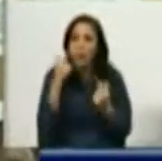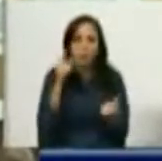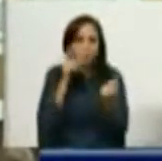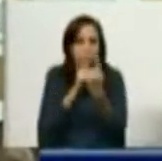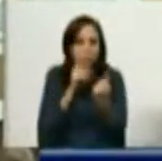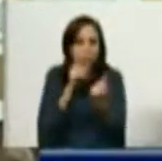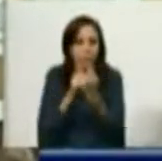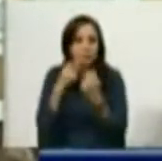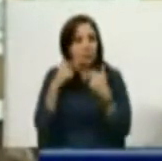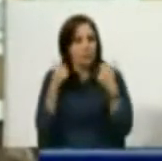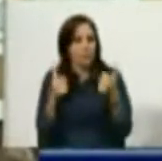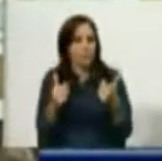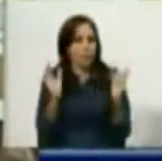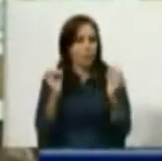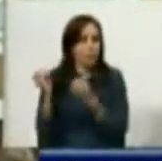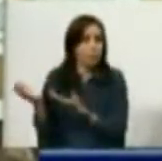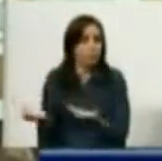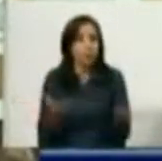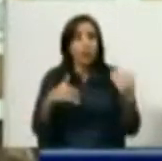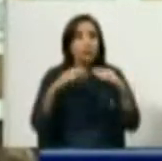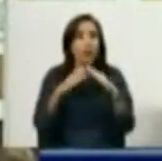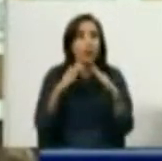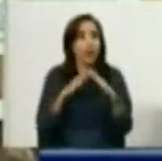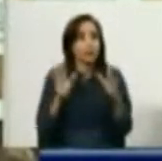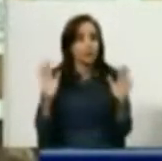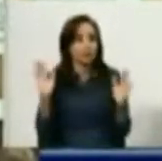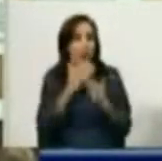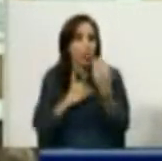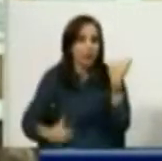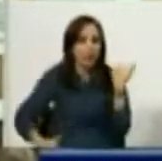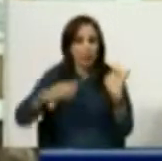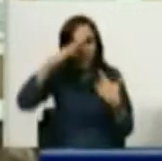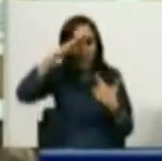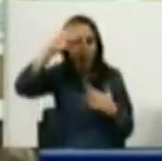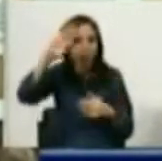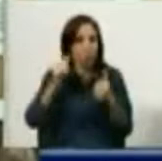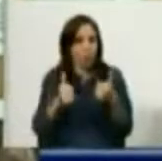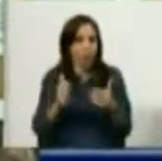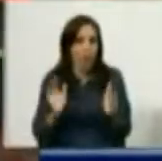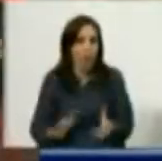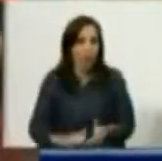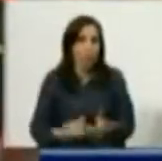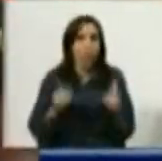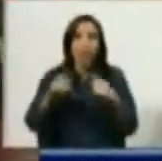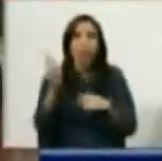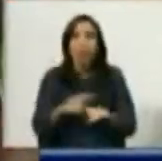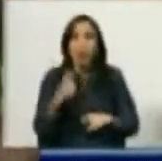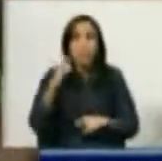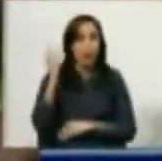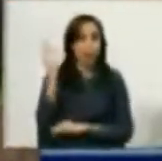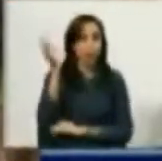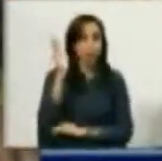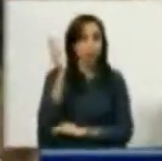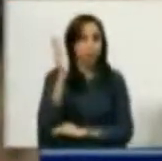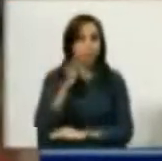a nuestro pueblo lo recibió en su residencia nada más y nada menos y en su discurso